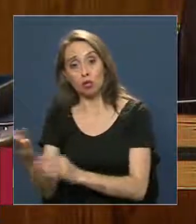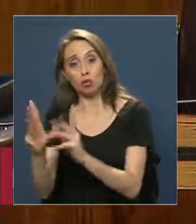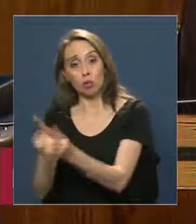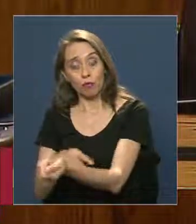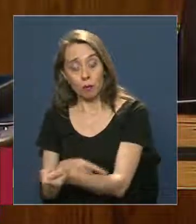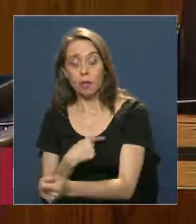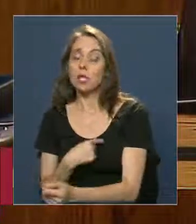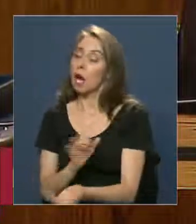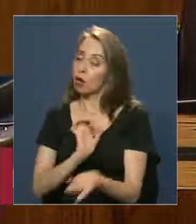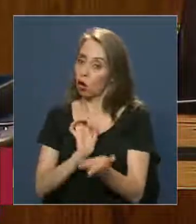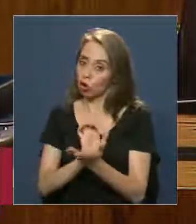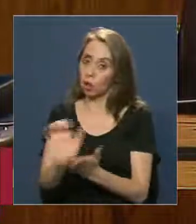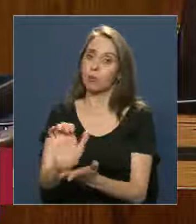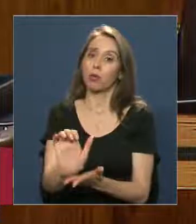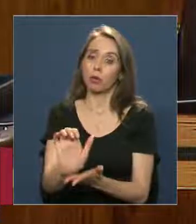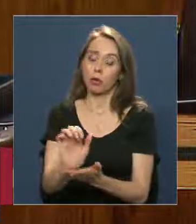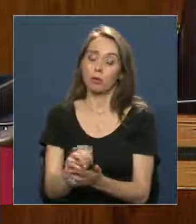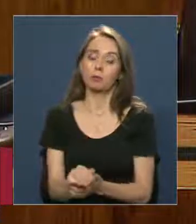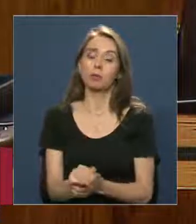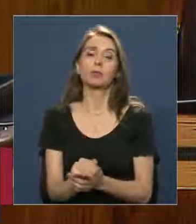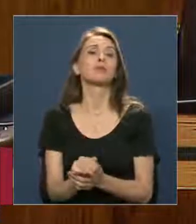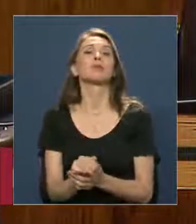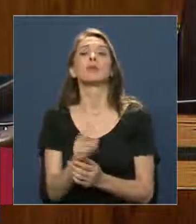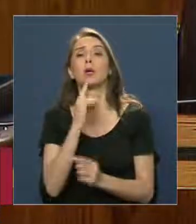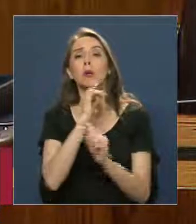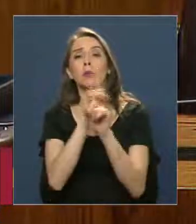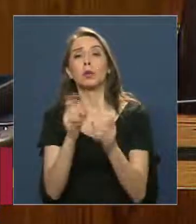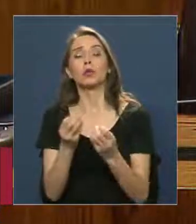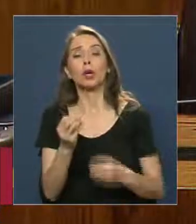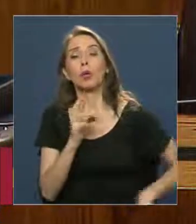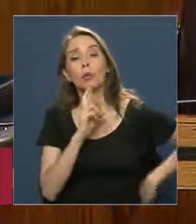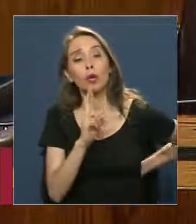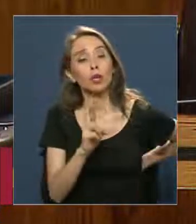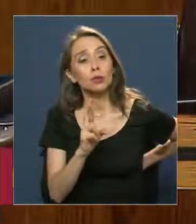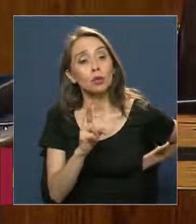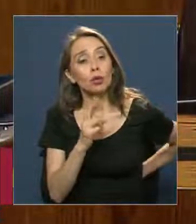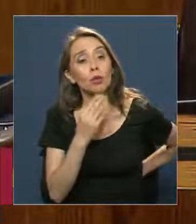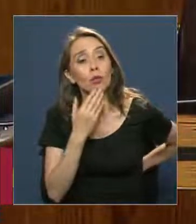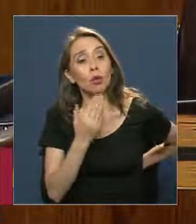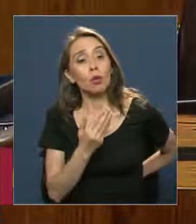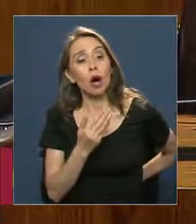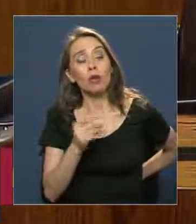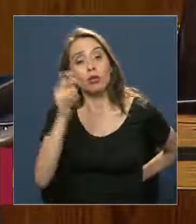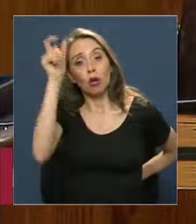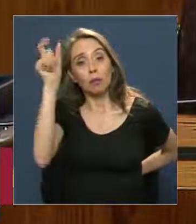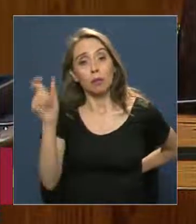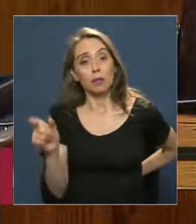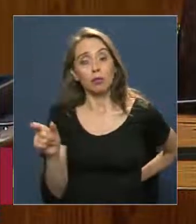sin embargo, que sigue es: ¿cómo reaccionamos cuando alguien se